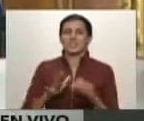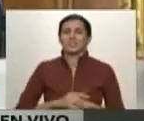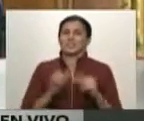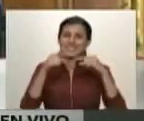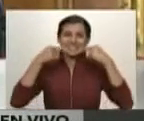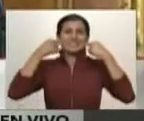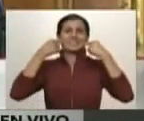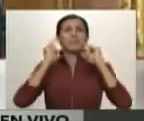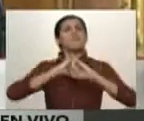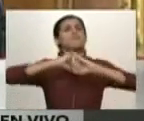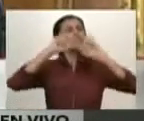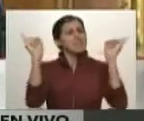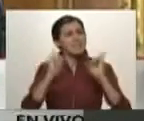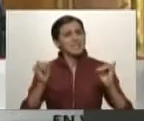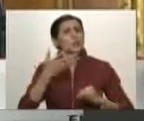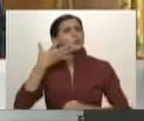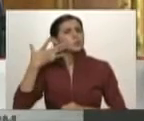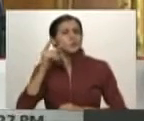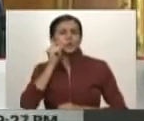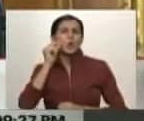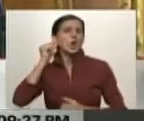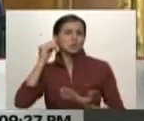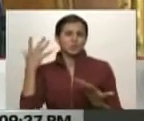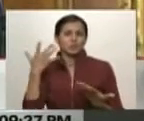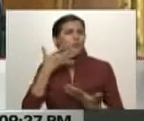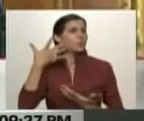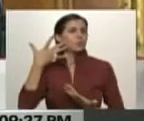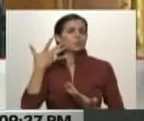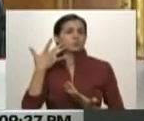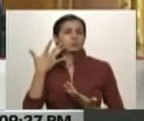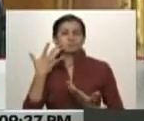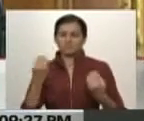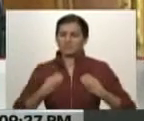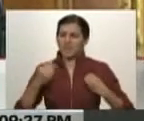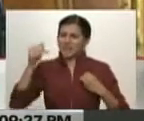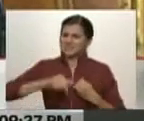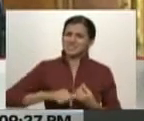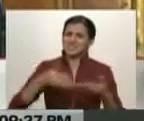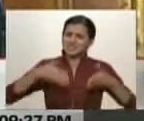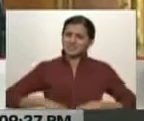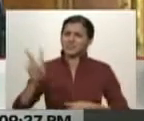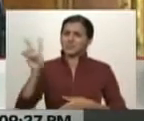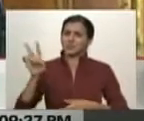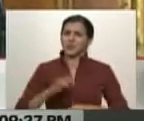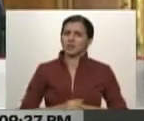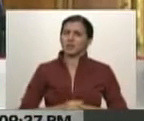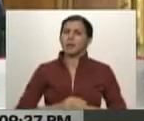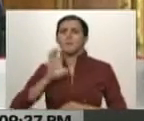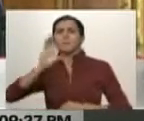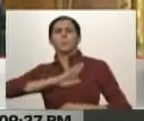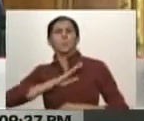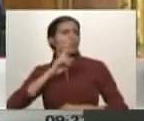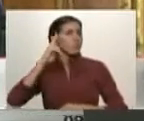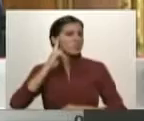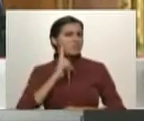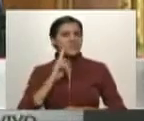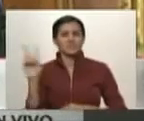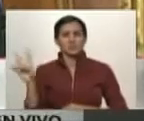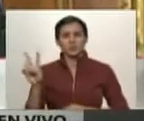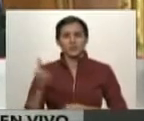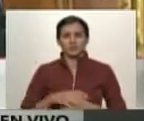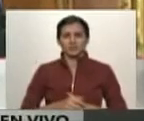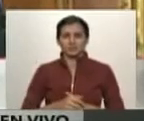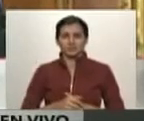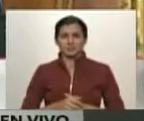orgullosos y orgullosas de ser de la patria de simón bolívar de venezuela y de tener